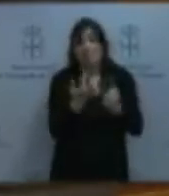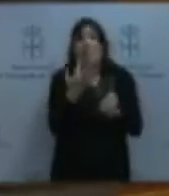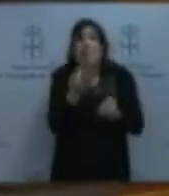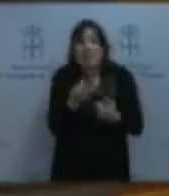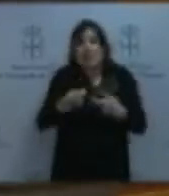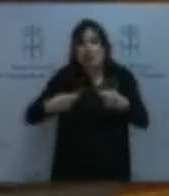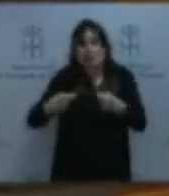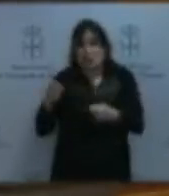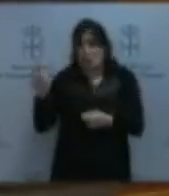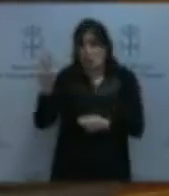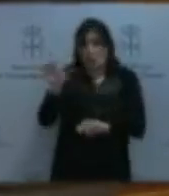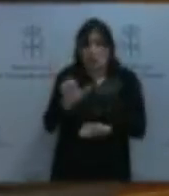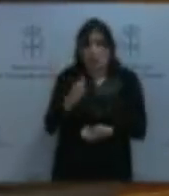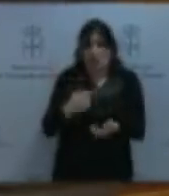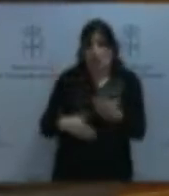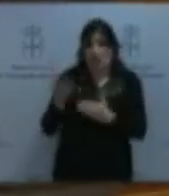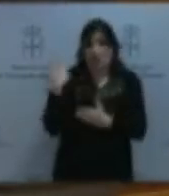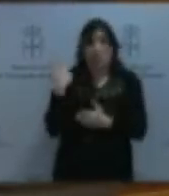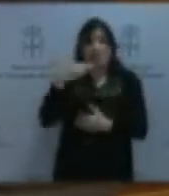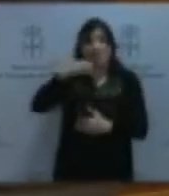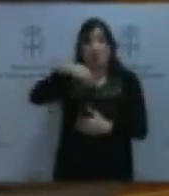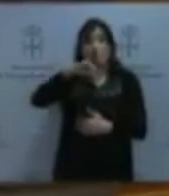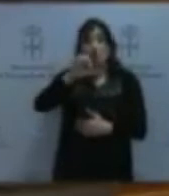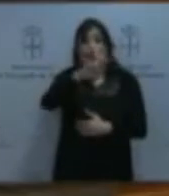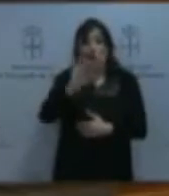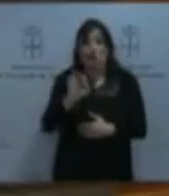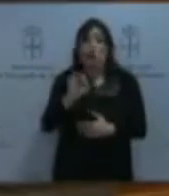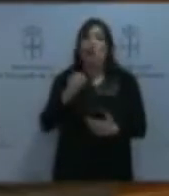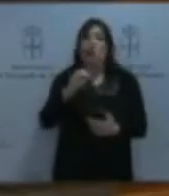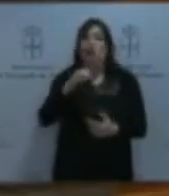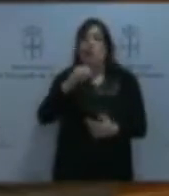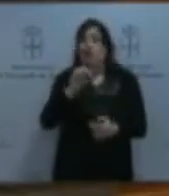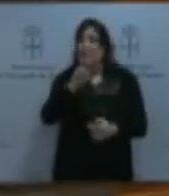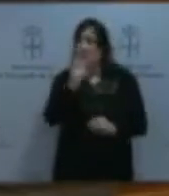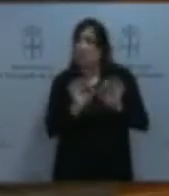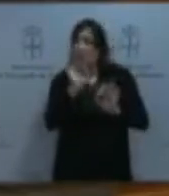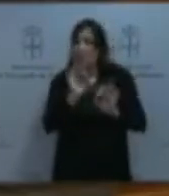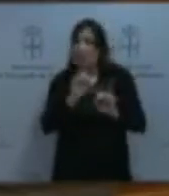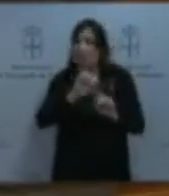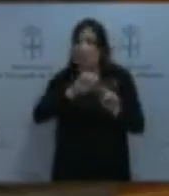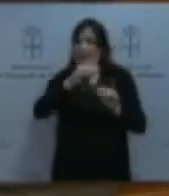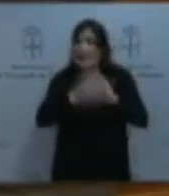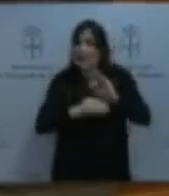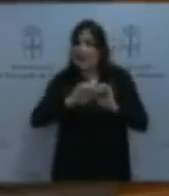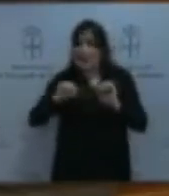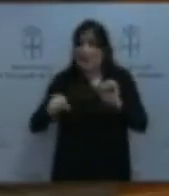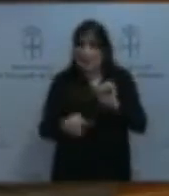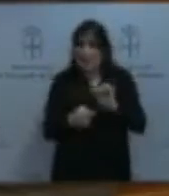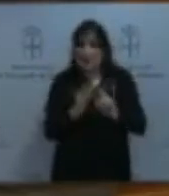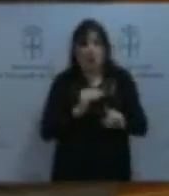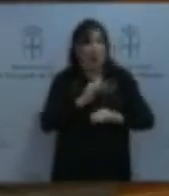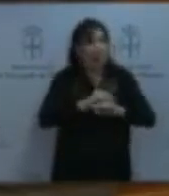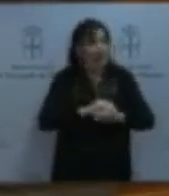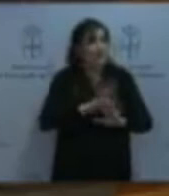de cumplir el 3% del límite del déficit. Este año se impulsa un 2,2%. Y el año que viene todavía serán más duros los recortes. Y en ese sentido creo que se ha diseñado